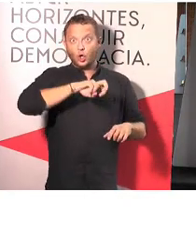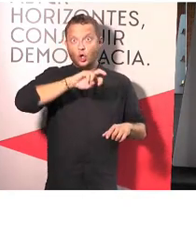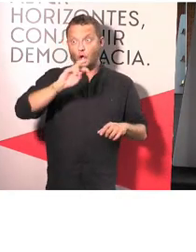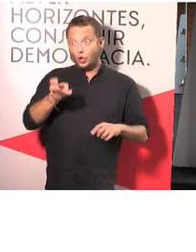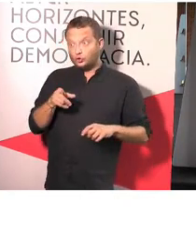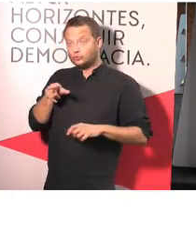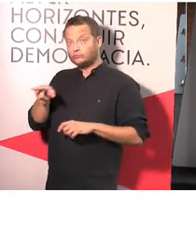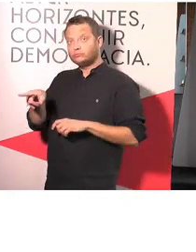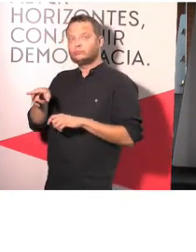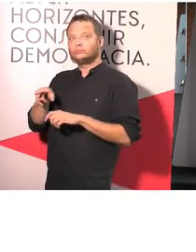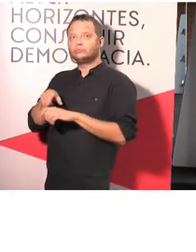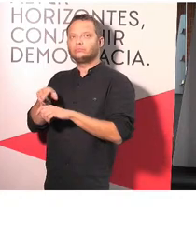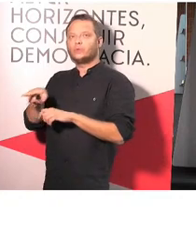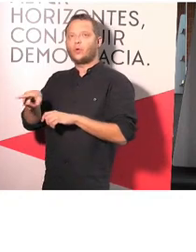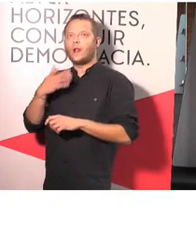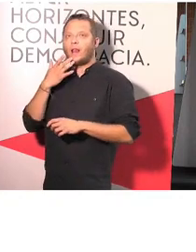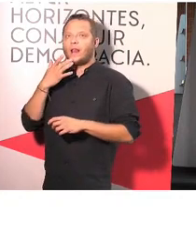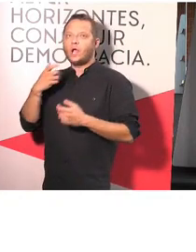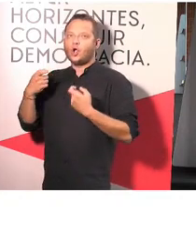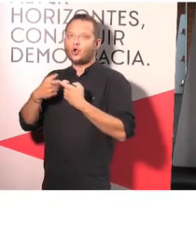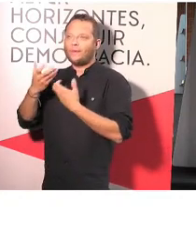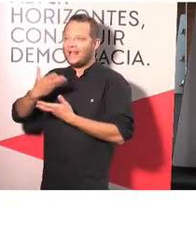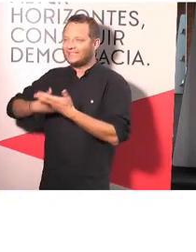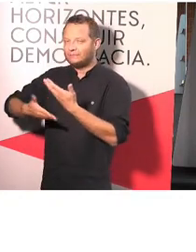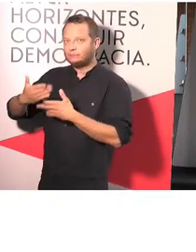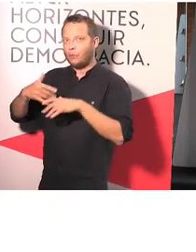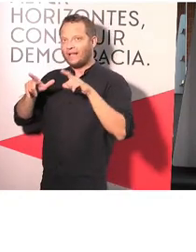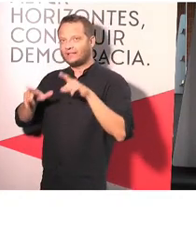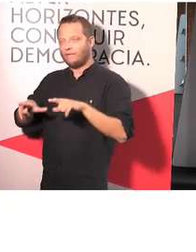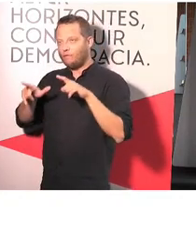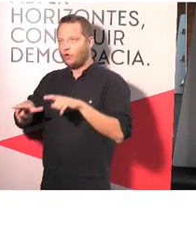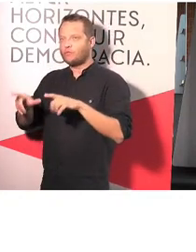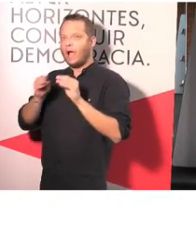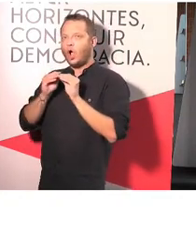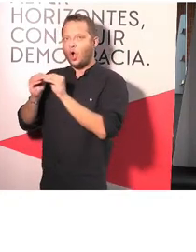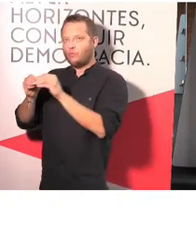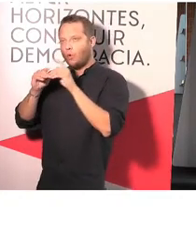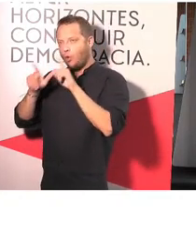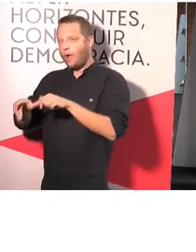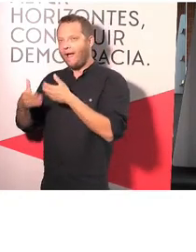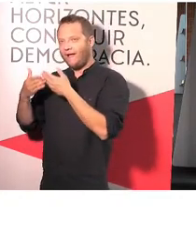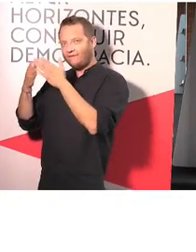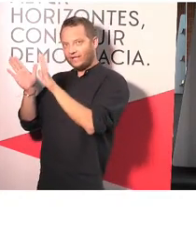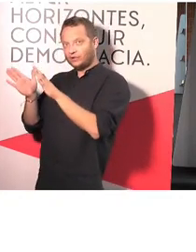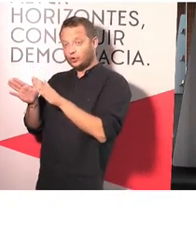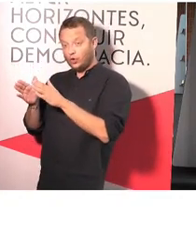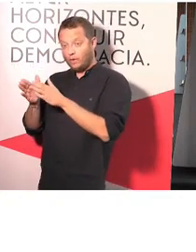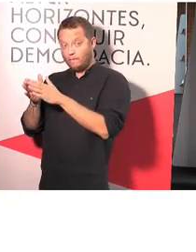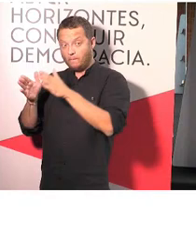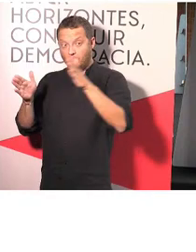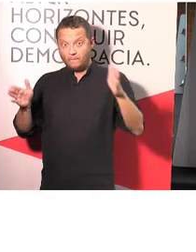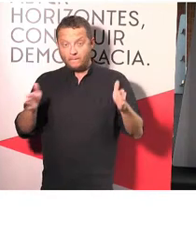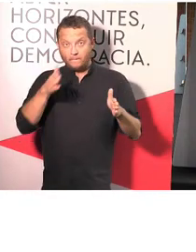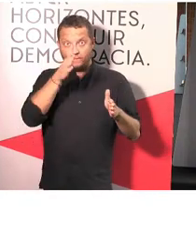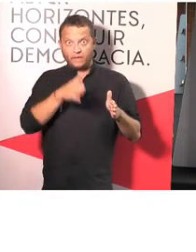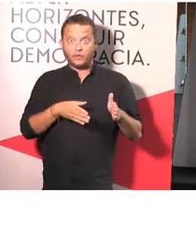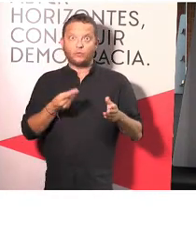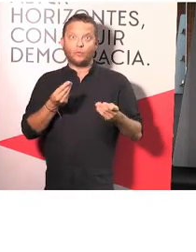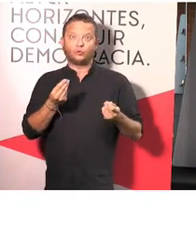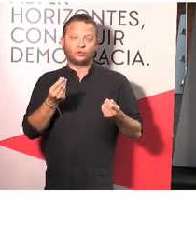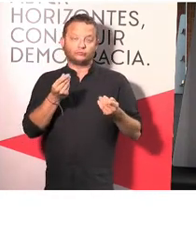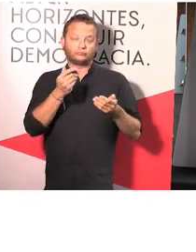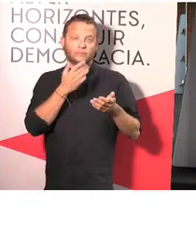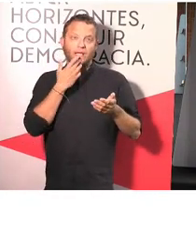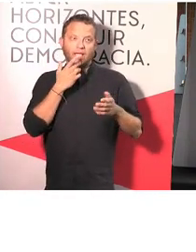luego está el otro extremo, que es el del cooperativismo de plataforma o el modelo procomún, el modelo abierto, ¿vale? En medio hay muchos grises, pero os voy a presentar estos